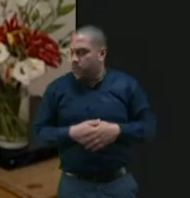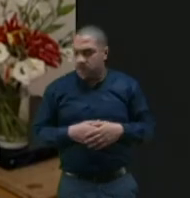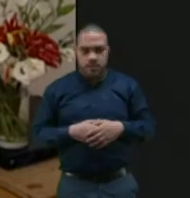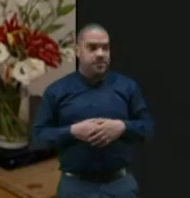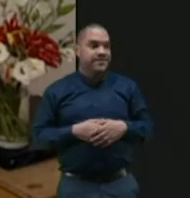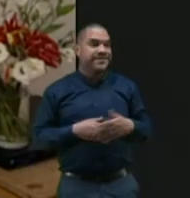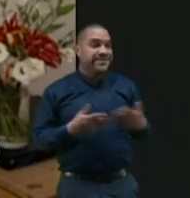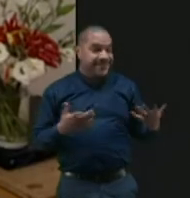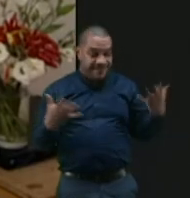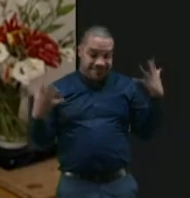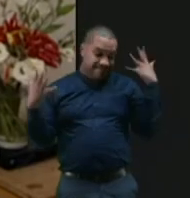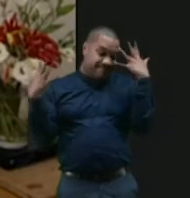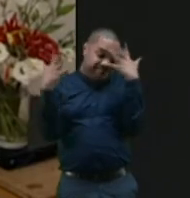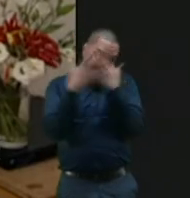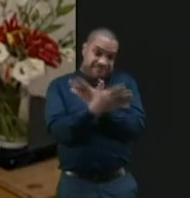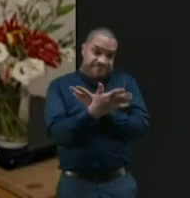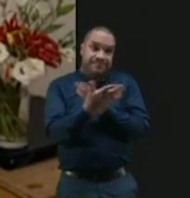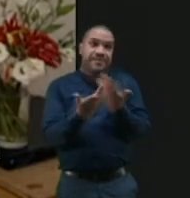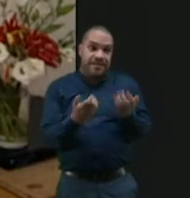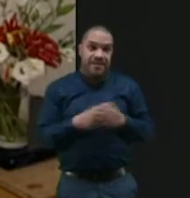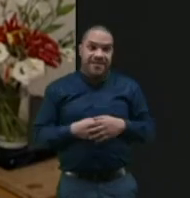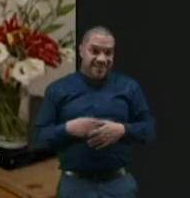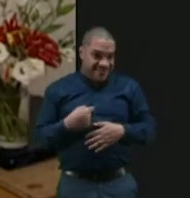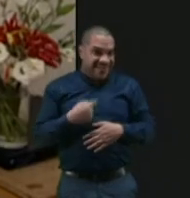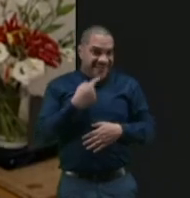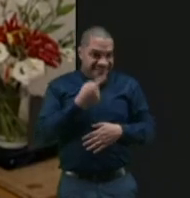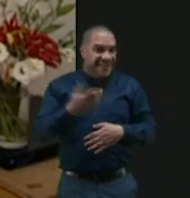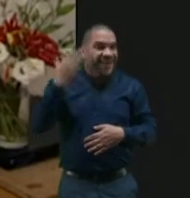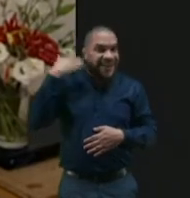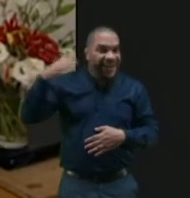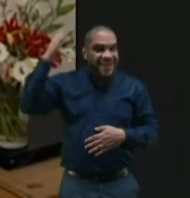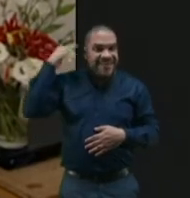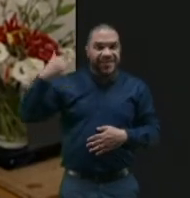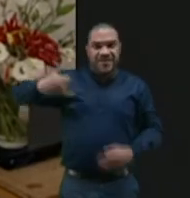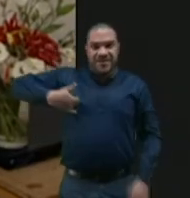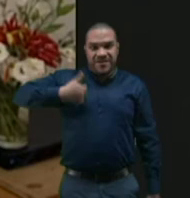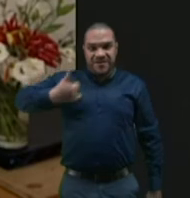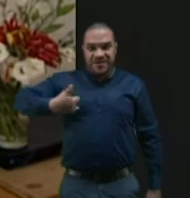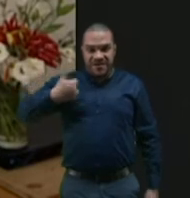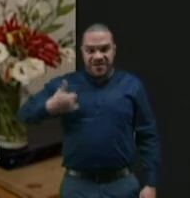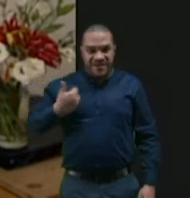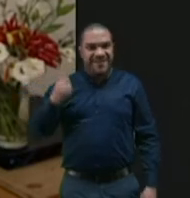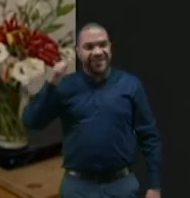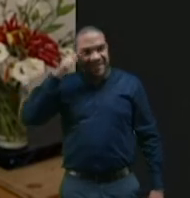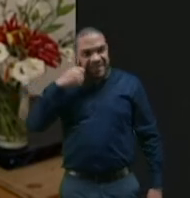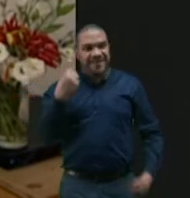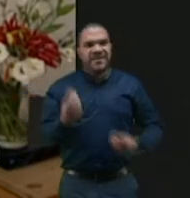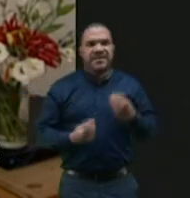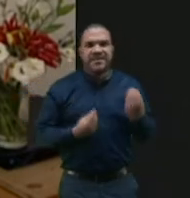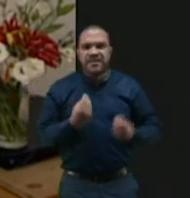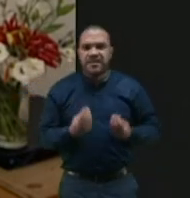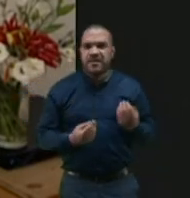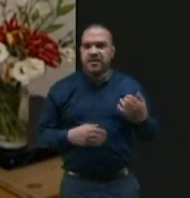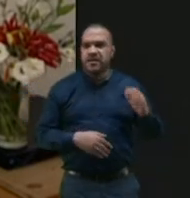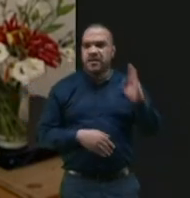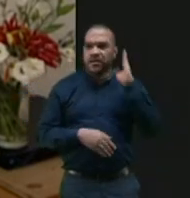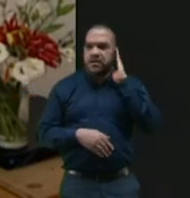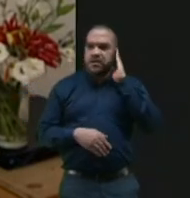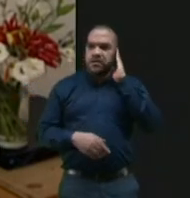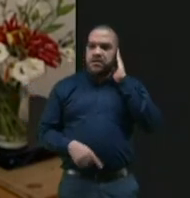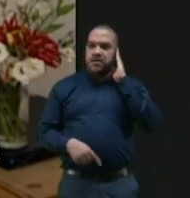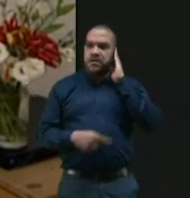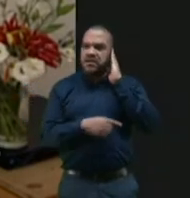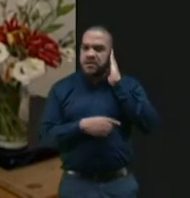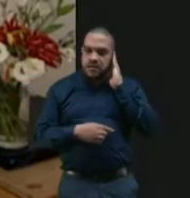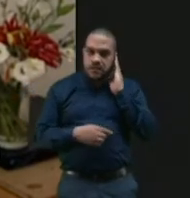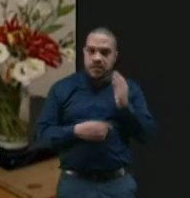Para mí, ¿ustedes se acuerdan que cuando éramos jóvenes recordábamos los números de teléfono? Yo me acuerdo de todos los números de teléfono de mis amigos cuando era joven. Ahora no me